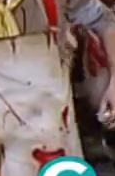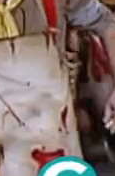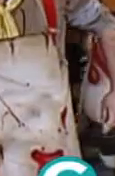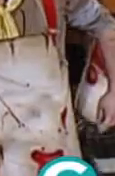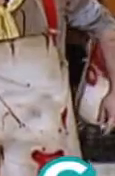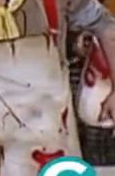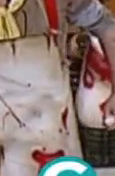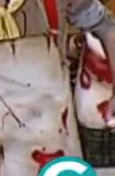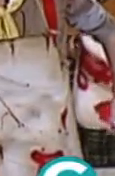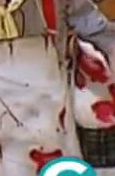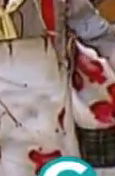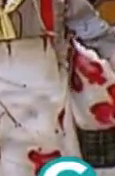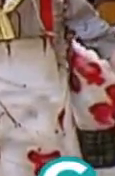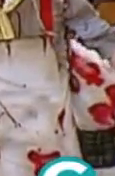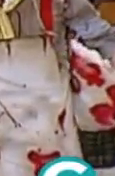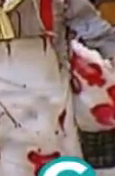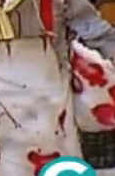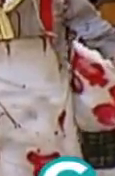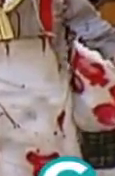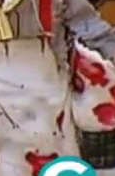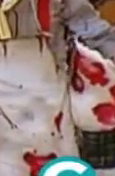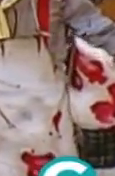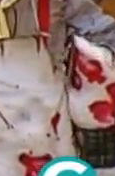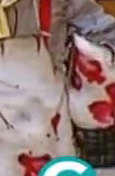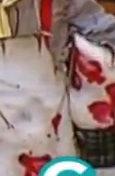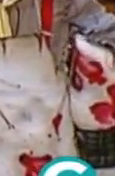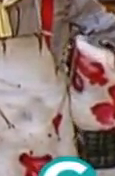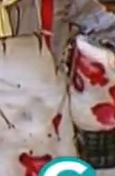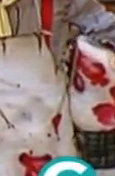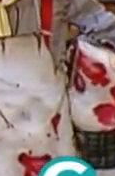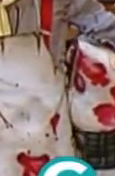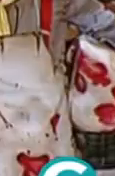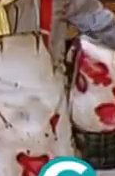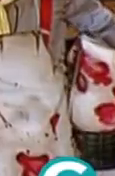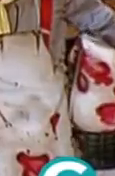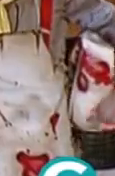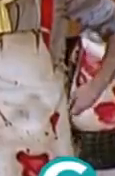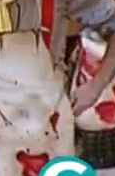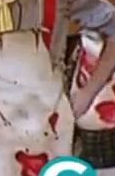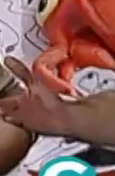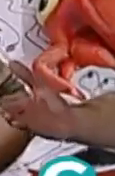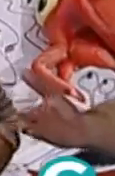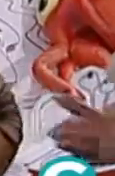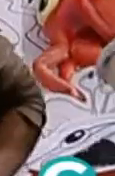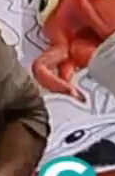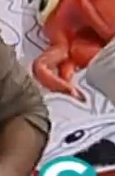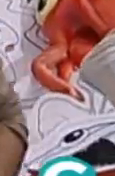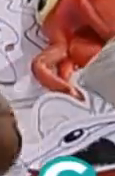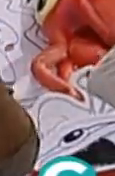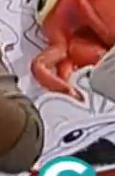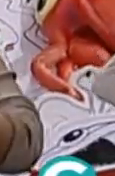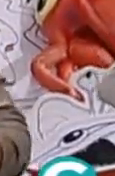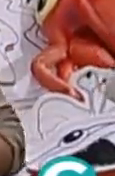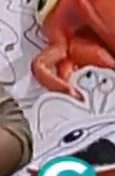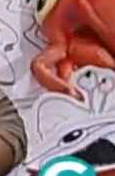Desde que salí de España, aquí la gente se extraña que esté todo el día cantando. Y es que